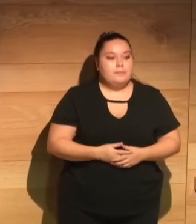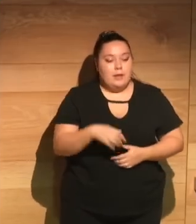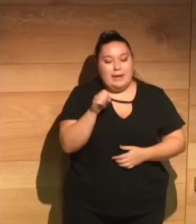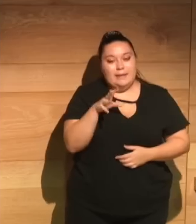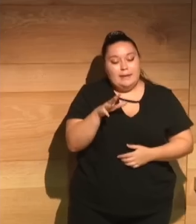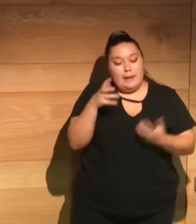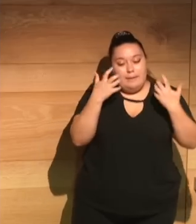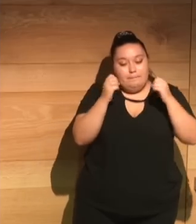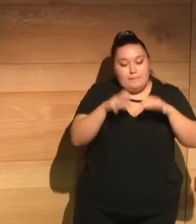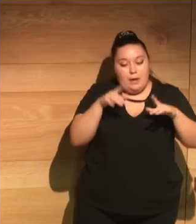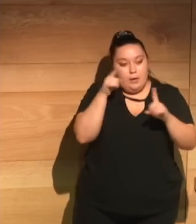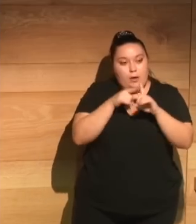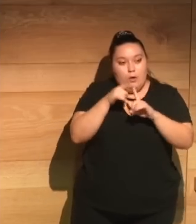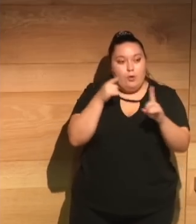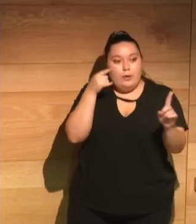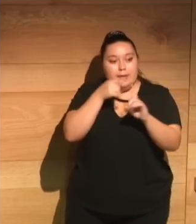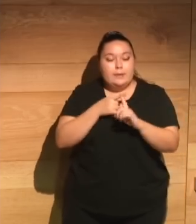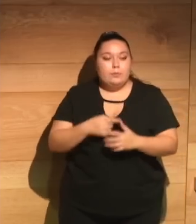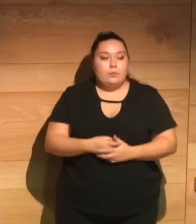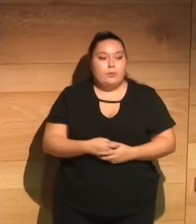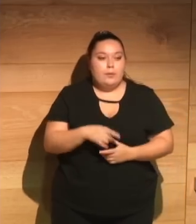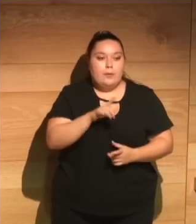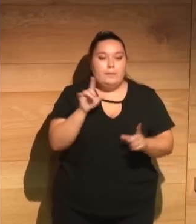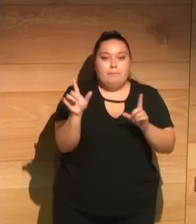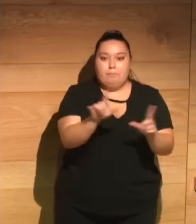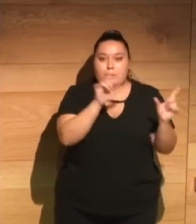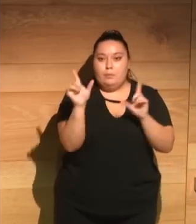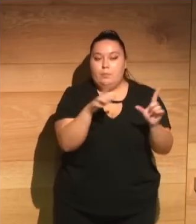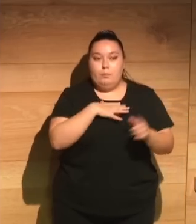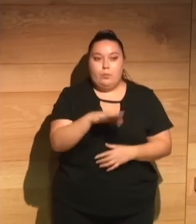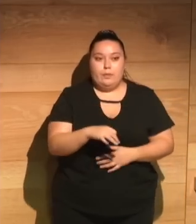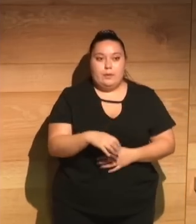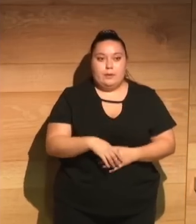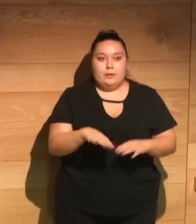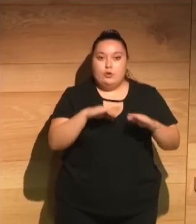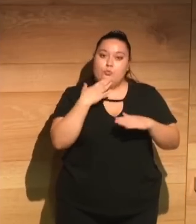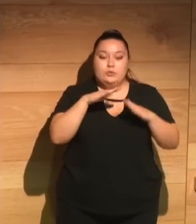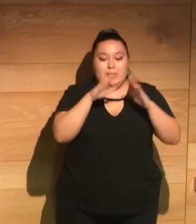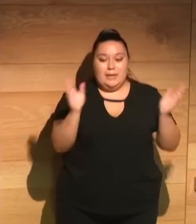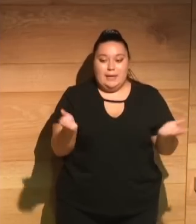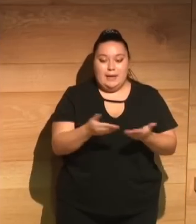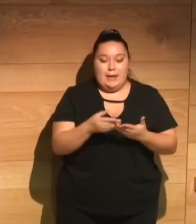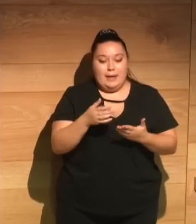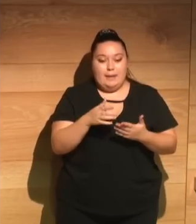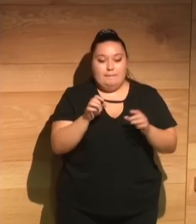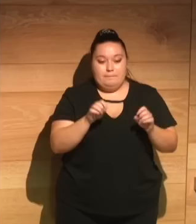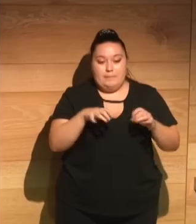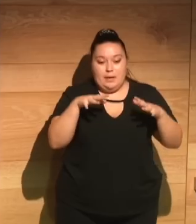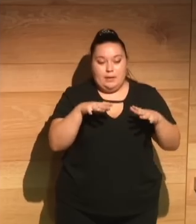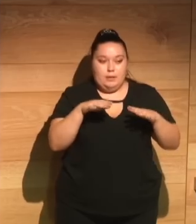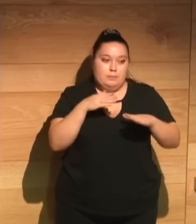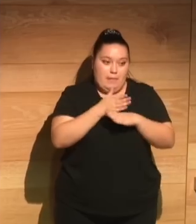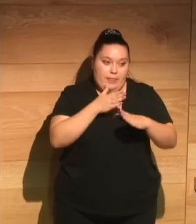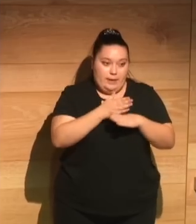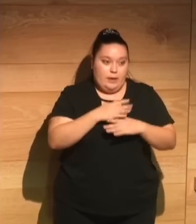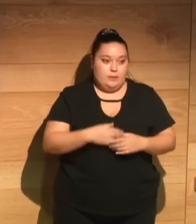mágica para pasar determinadas imágenes. Pero la linterna mágica es una caja inicialmente de madera, sí. Posteriormente